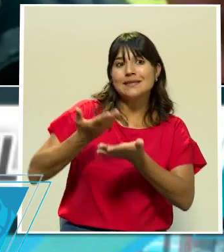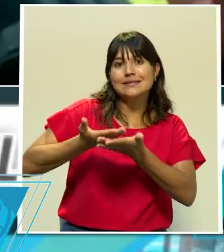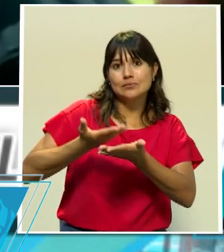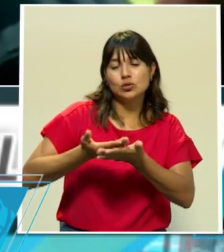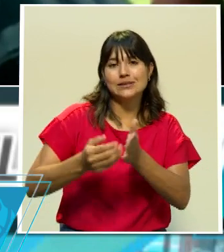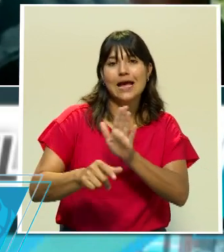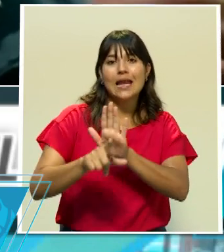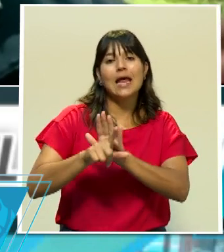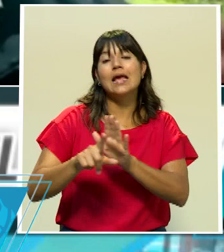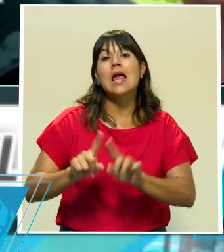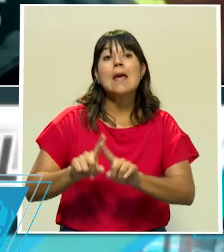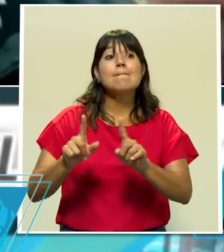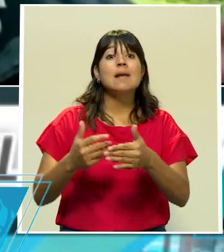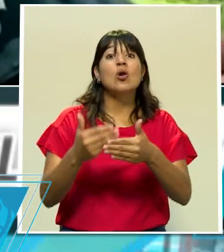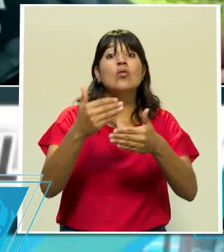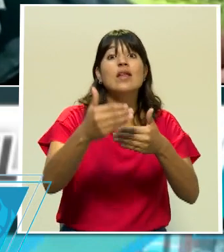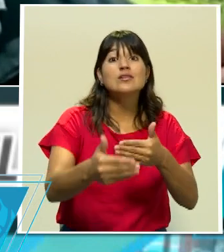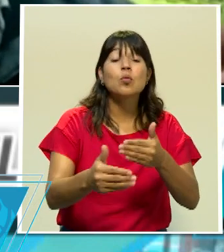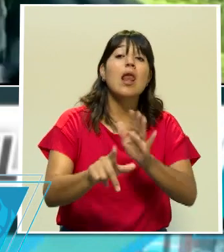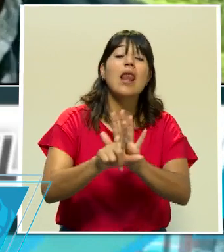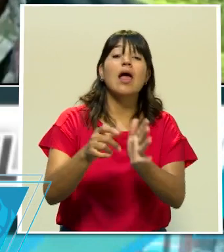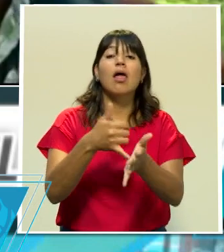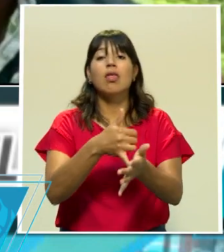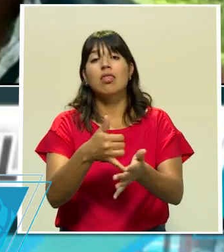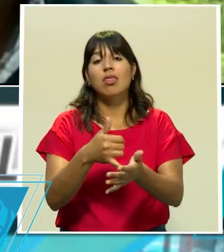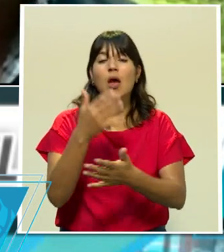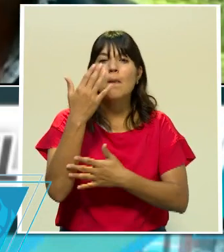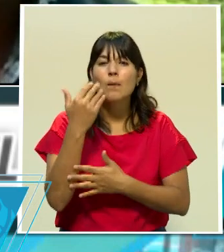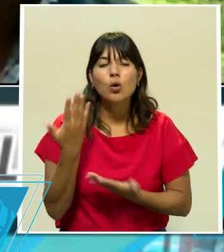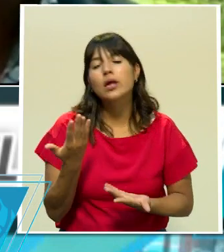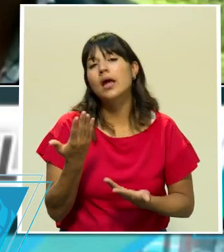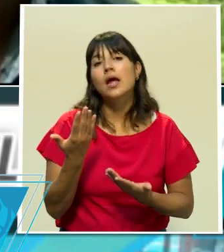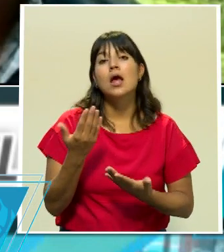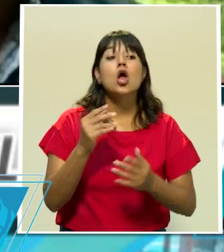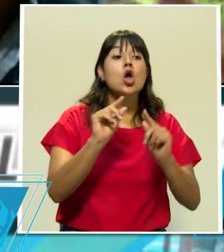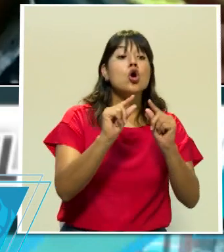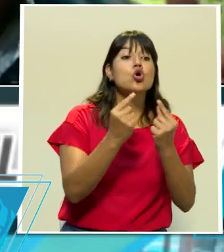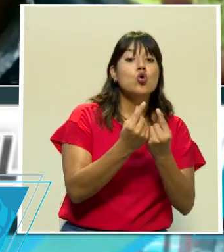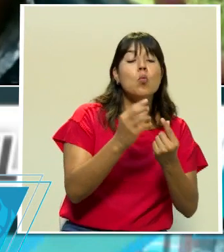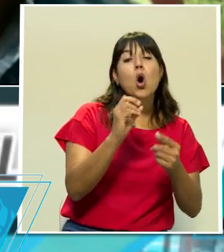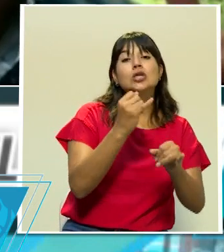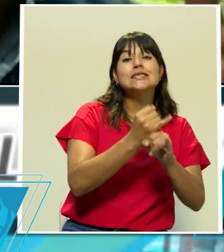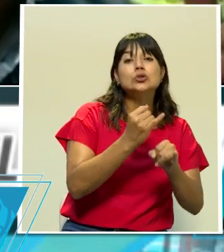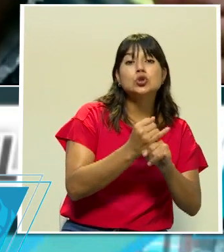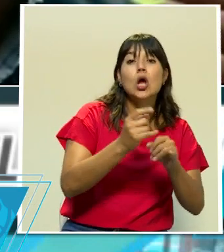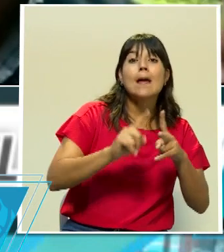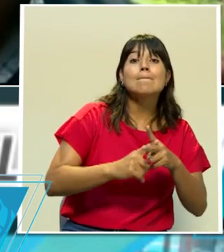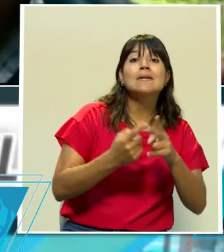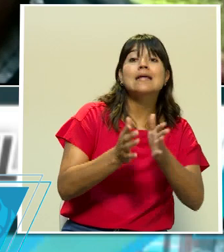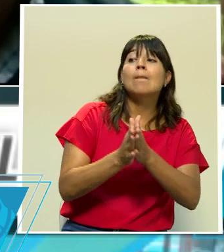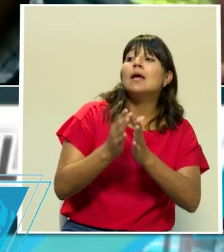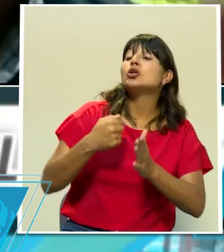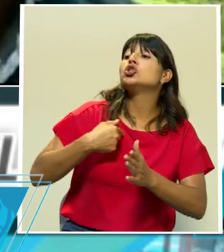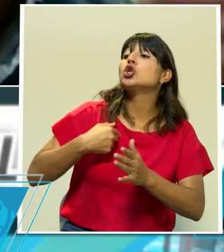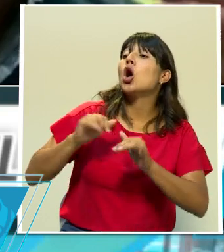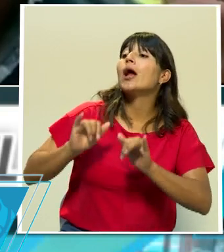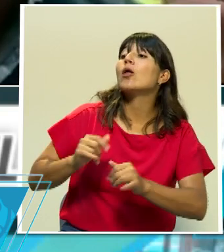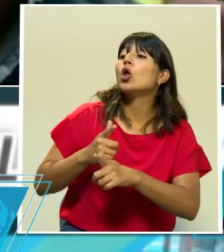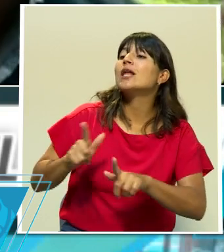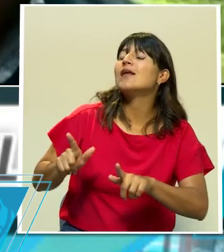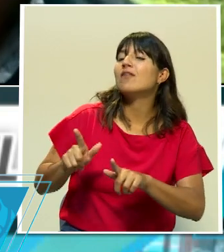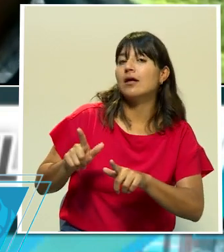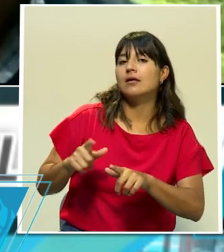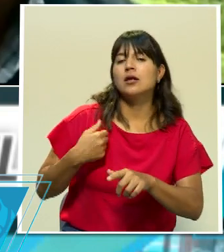acción de los grupos de presión sobre los diputados que aprueban exoneraciones. Y así sucesivamente podemos estar viendo cómo